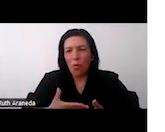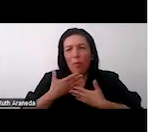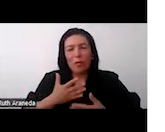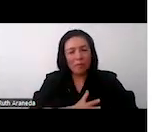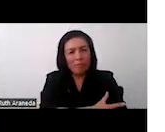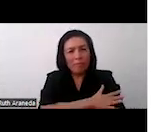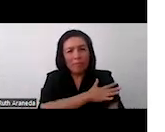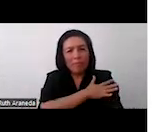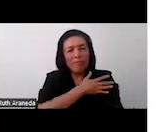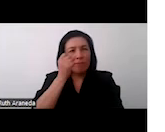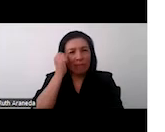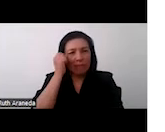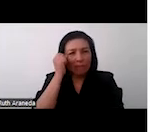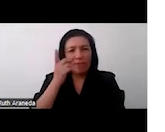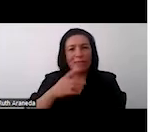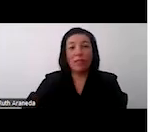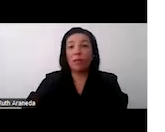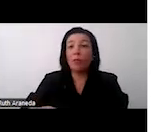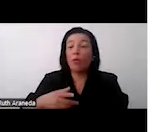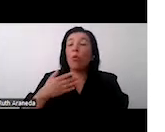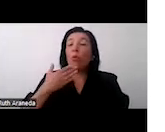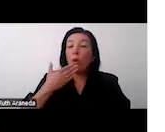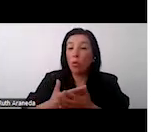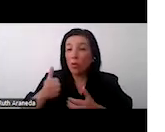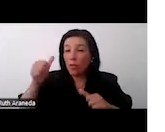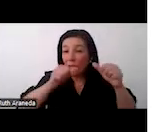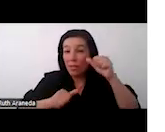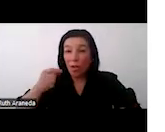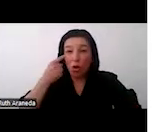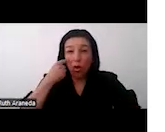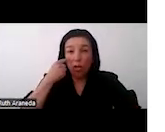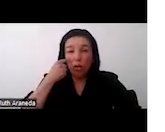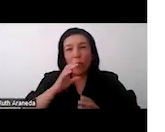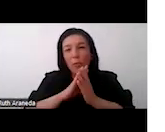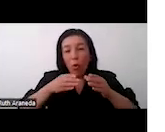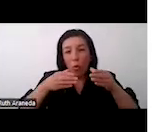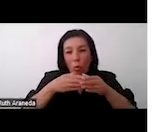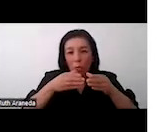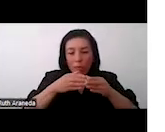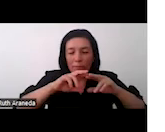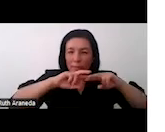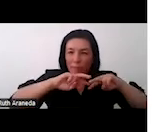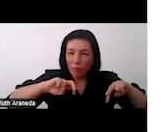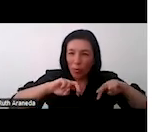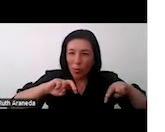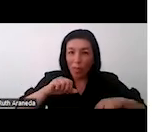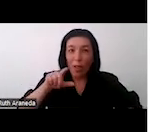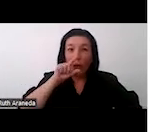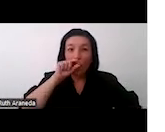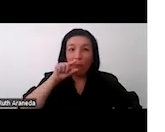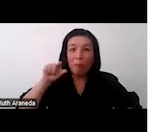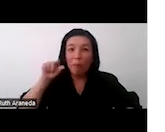sensibilizando. El conocer una ciencia como la ornitología a través de un arte como la ilustración